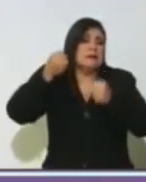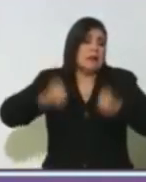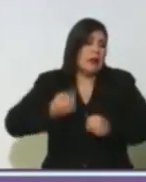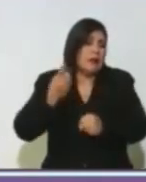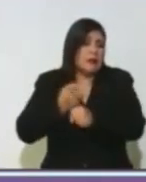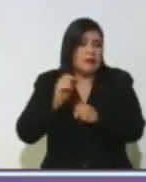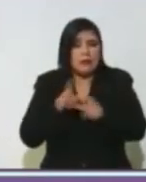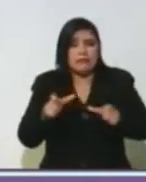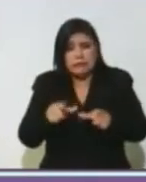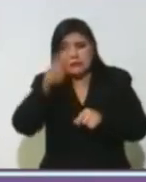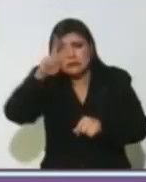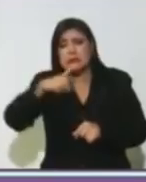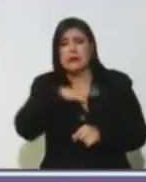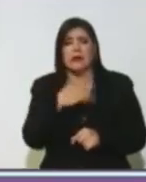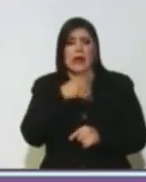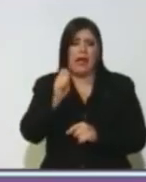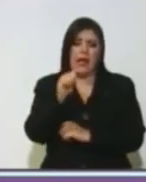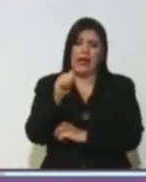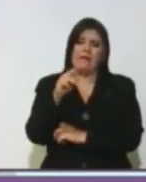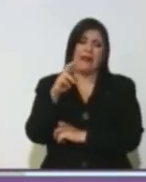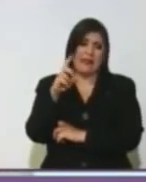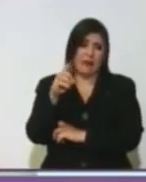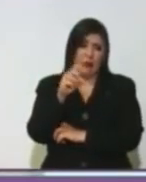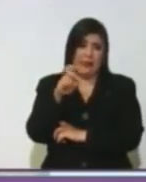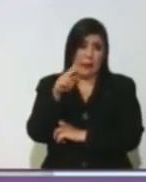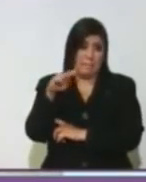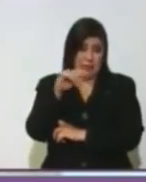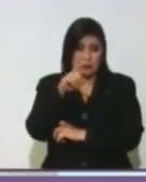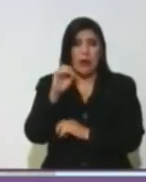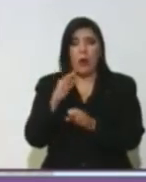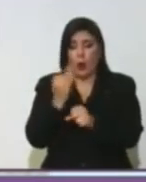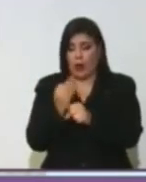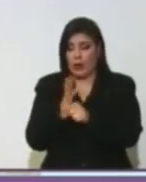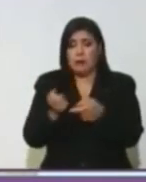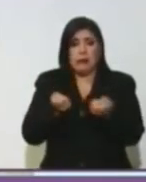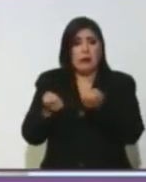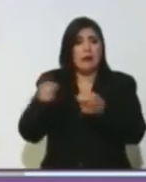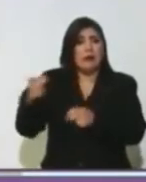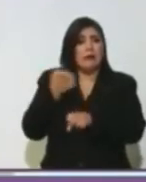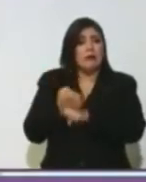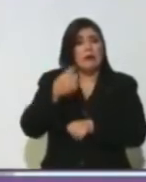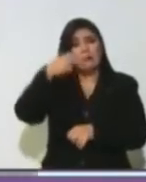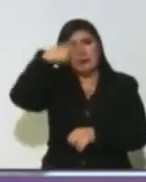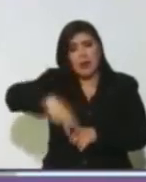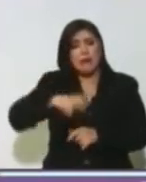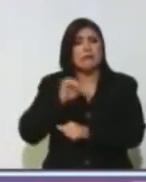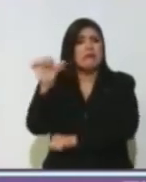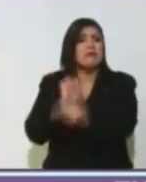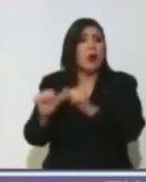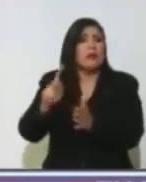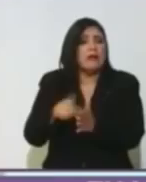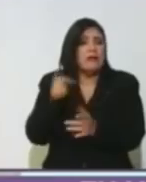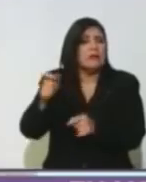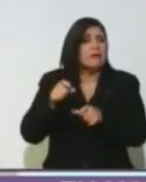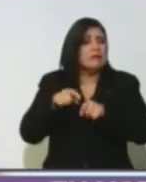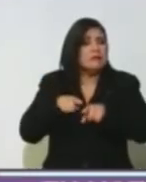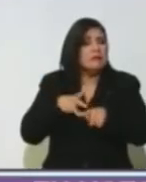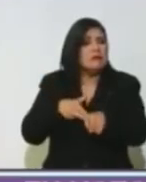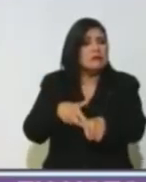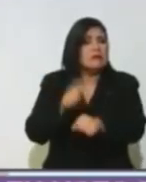alfredo del mazo con el cual ahora están gobernando con el hijo en el estado de méxico pues en